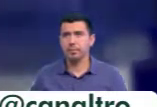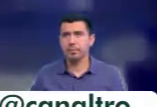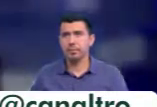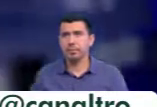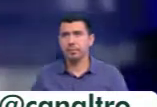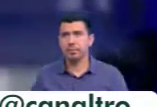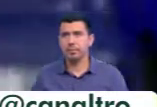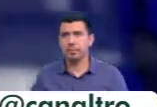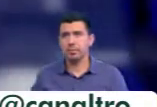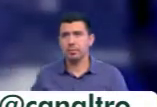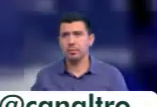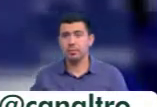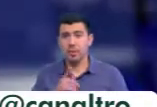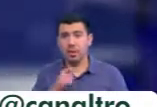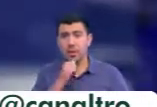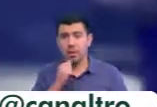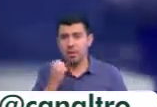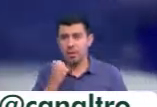candidatos